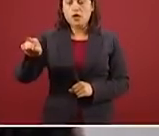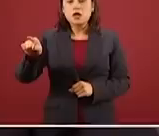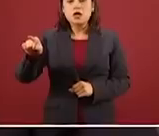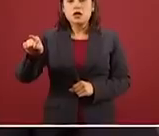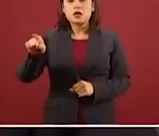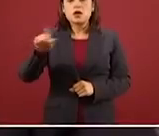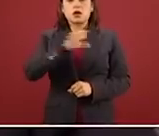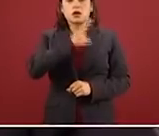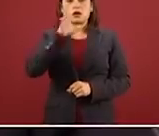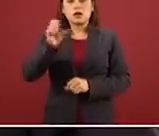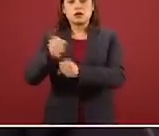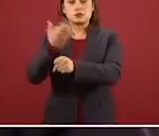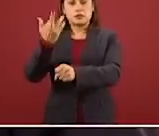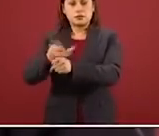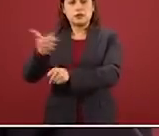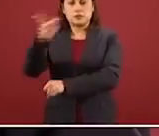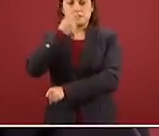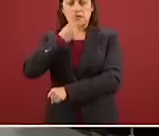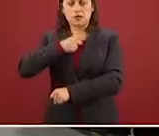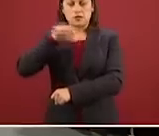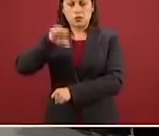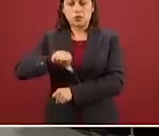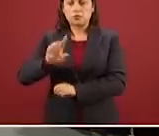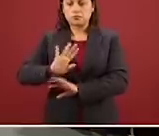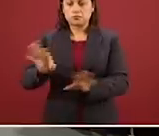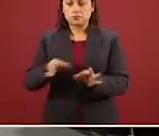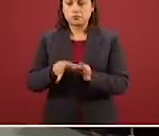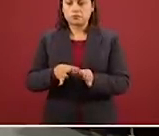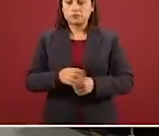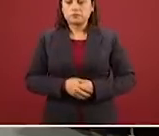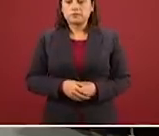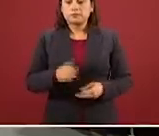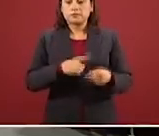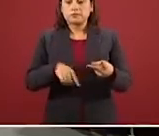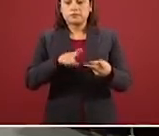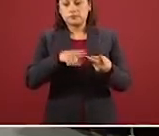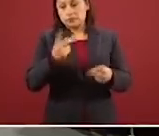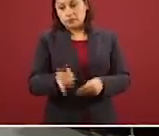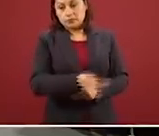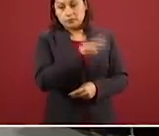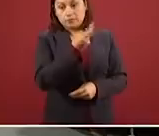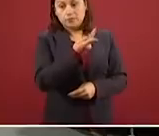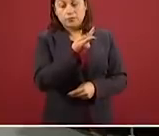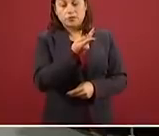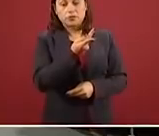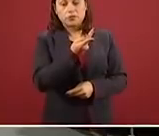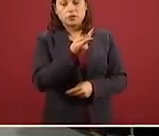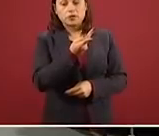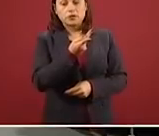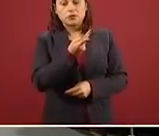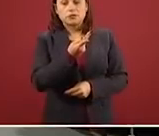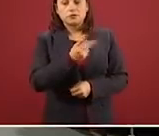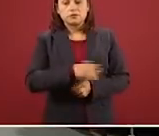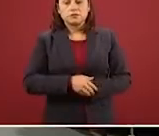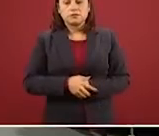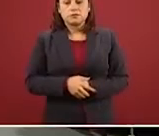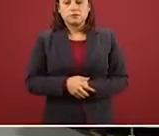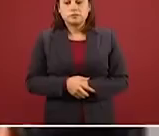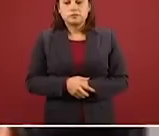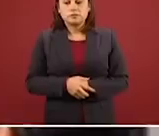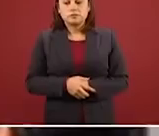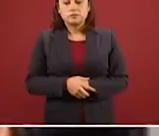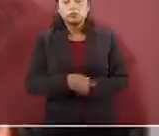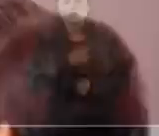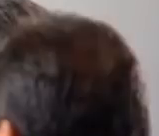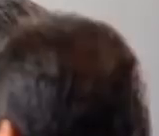general secretario sobre esta situación. Presidente, la segunda pregunta que le quisiera hacer es, ¿cuál es el reporte que tiene